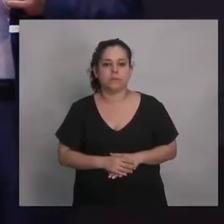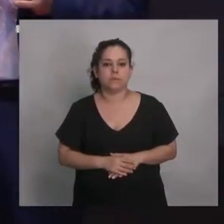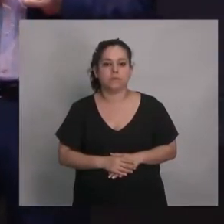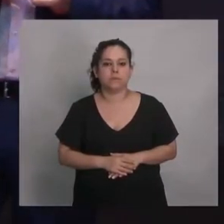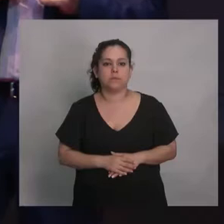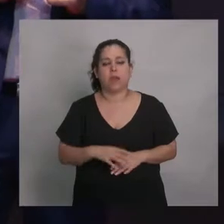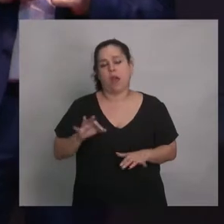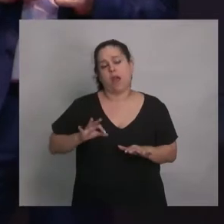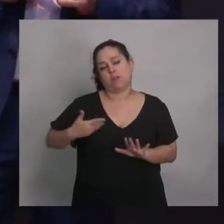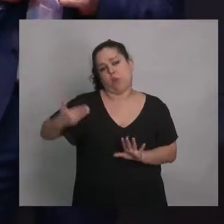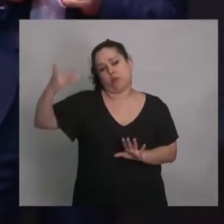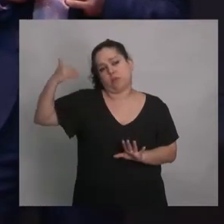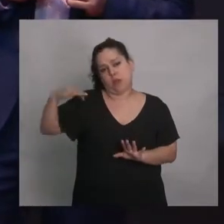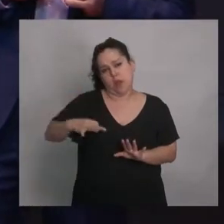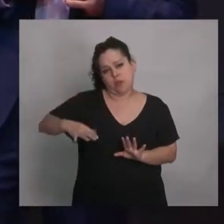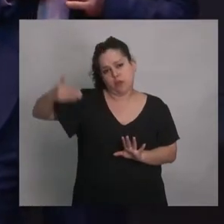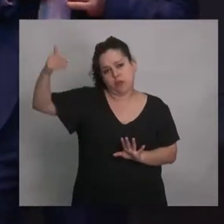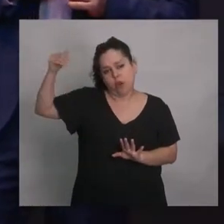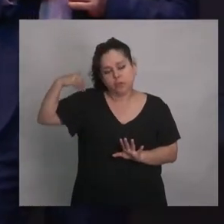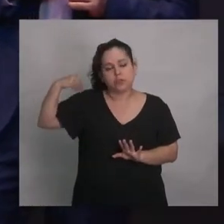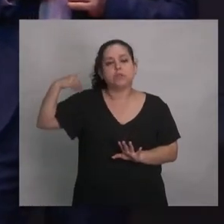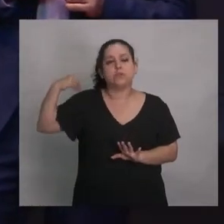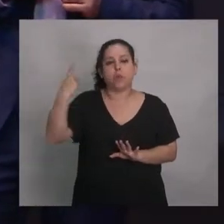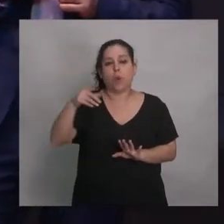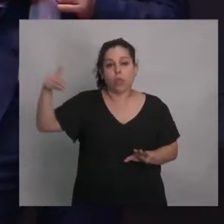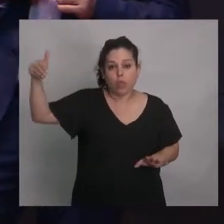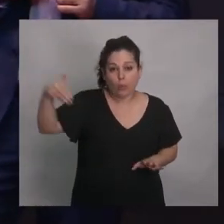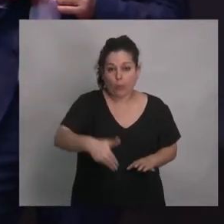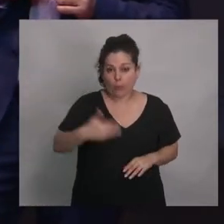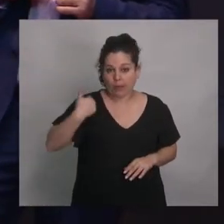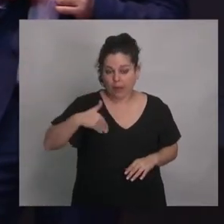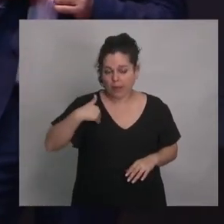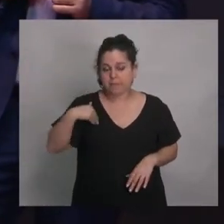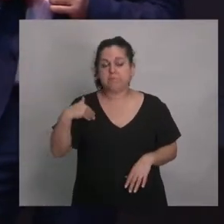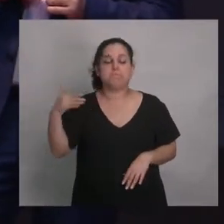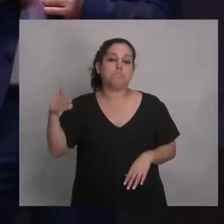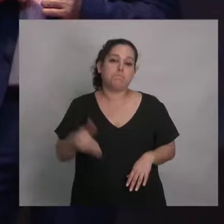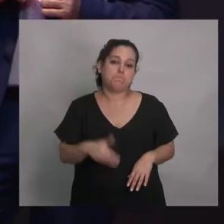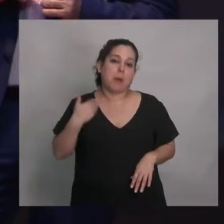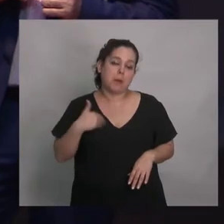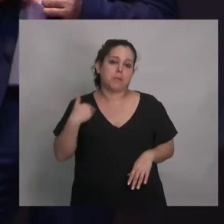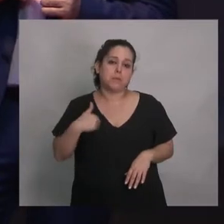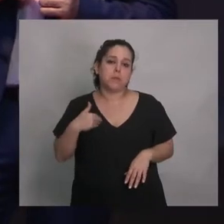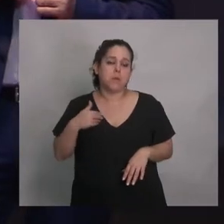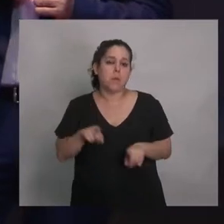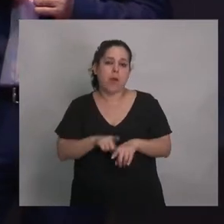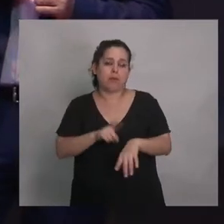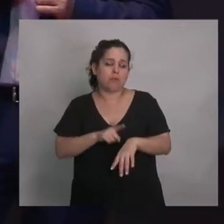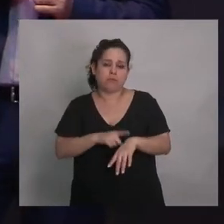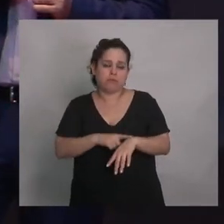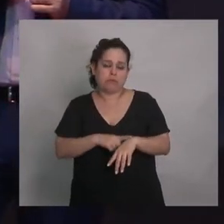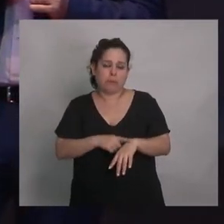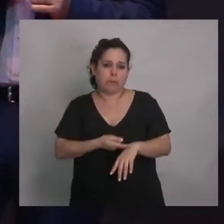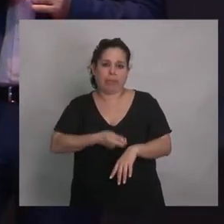hace unos años cada vez que venía a la argentina el tiempo no le alcanzaba a